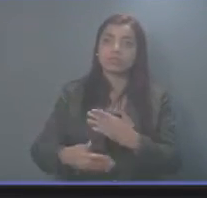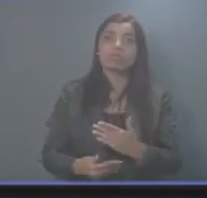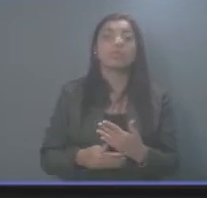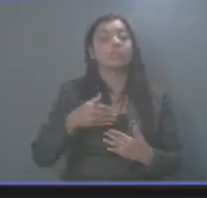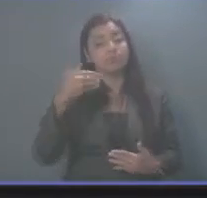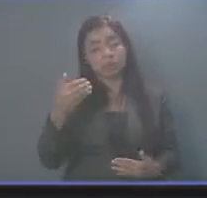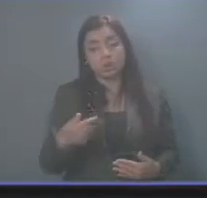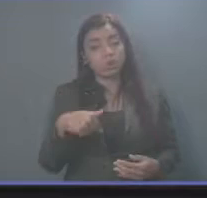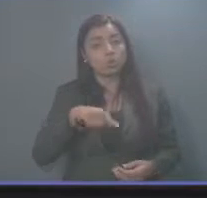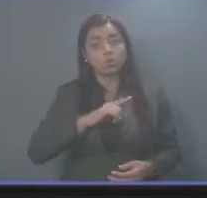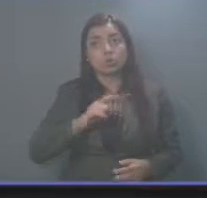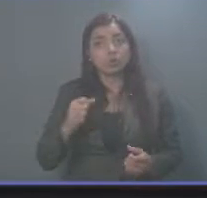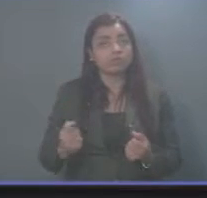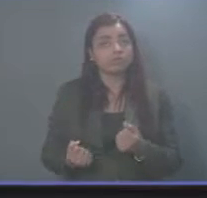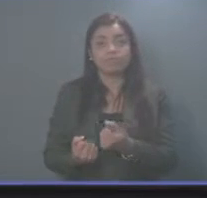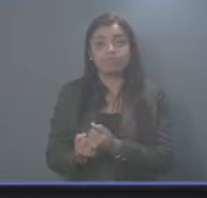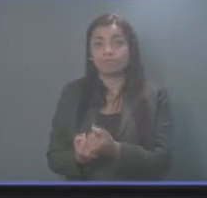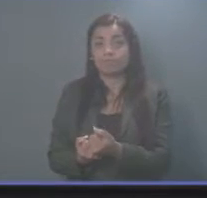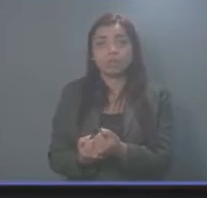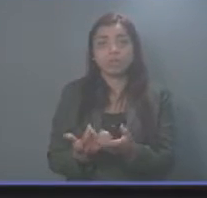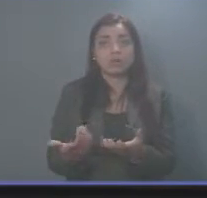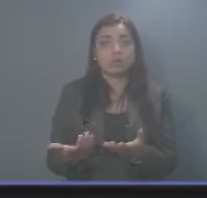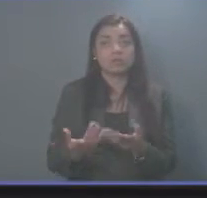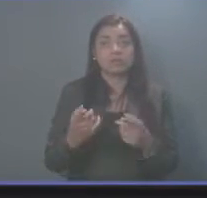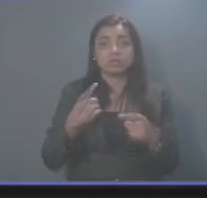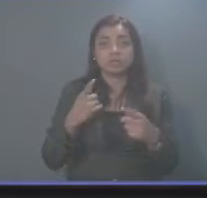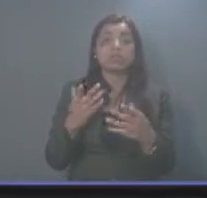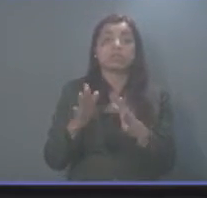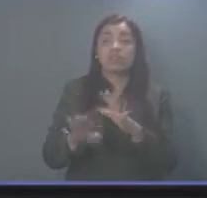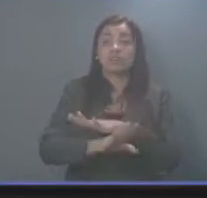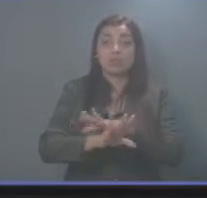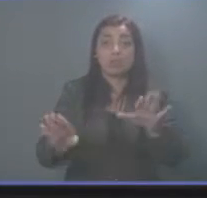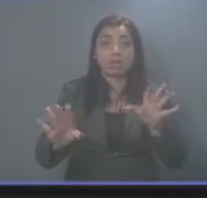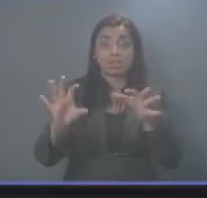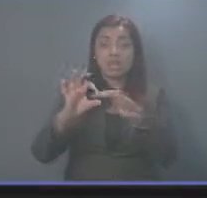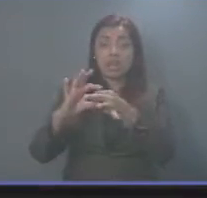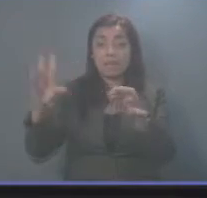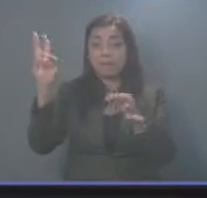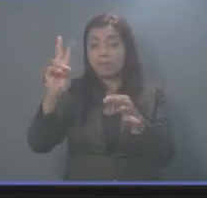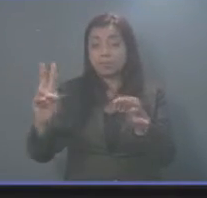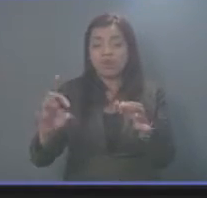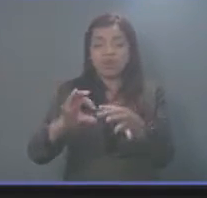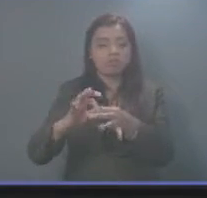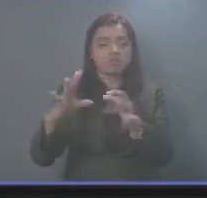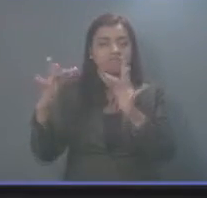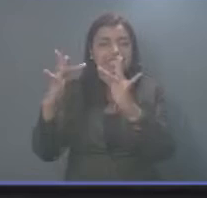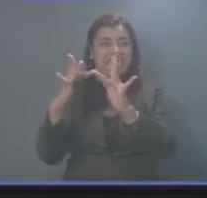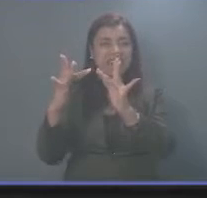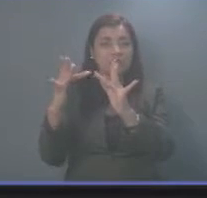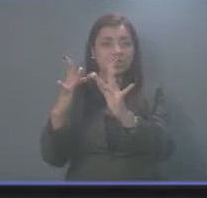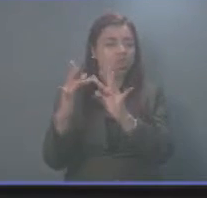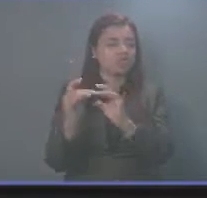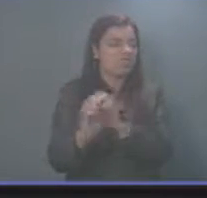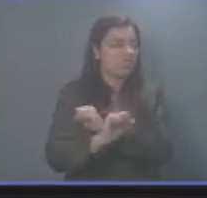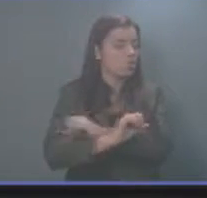hoy no, compañeros. Hoy no, y se terminaron esas relaciones con este régimen